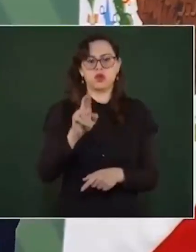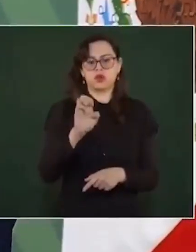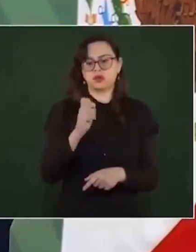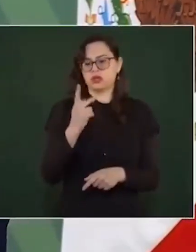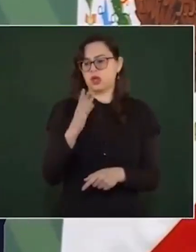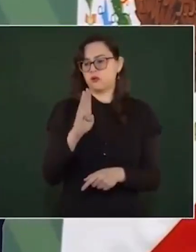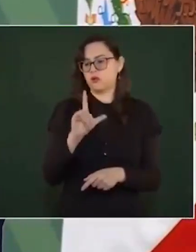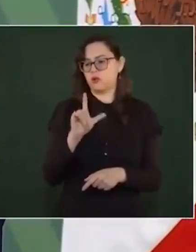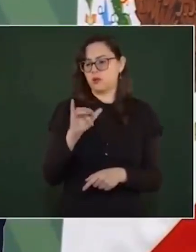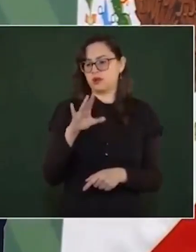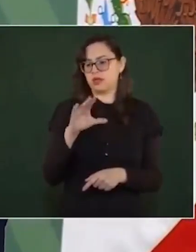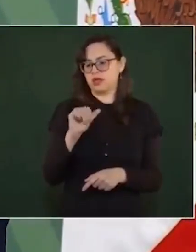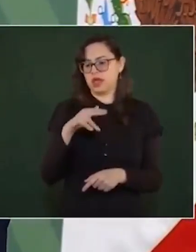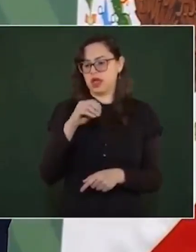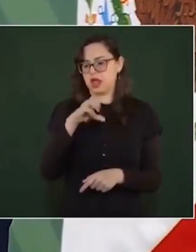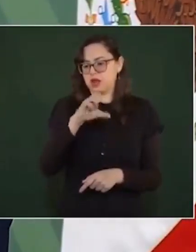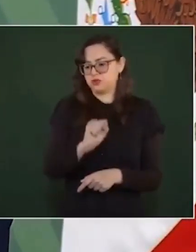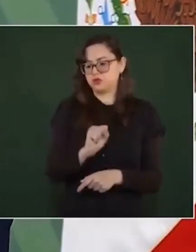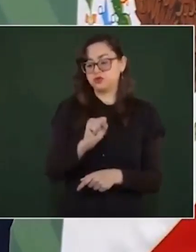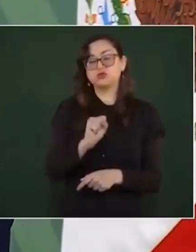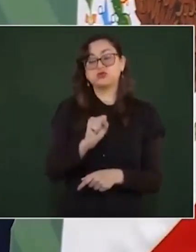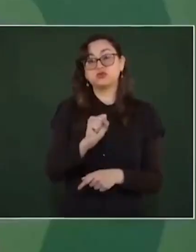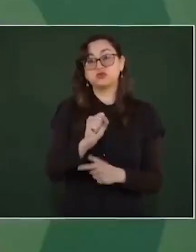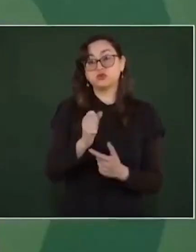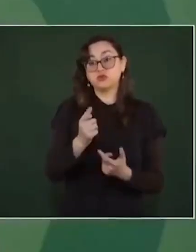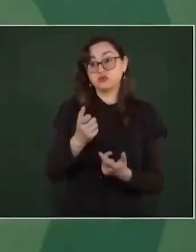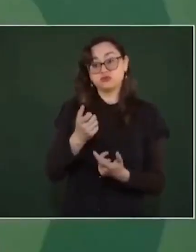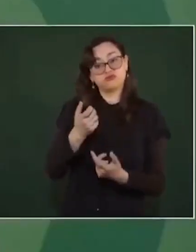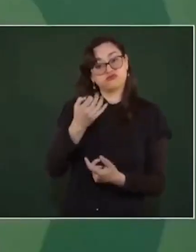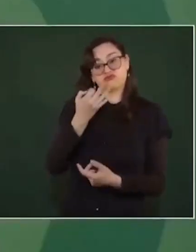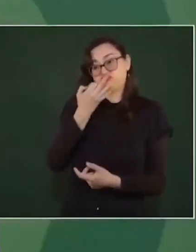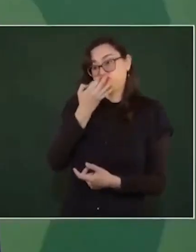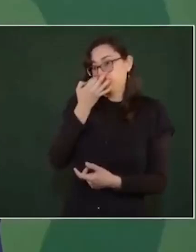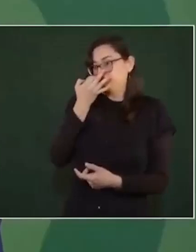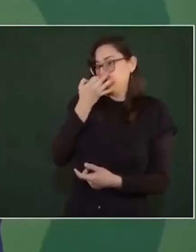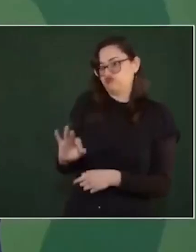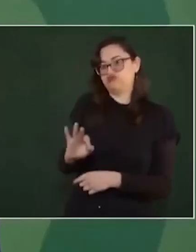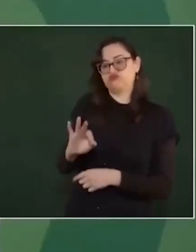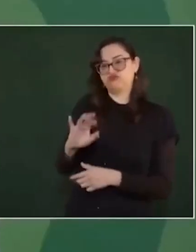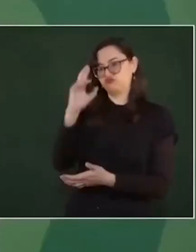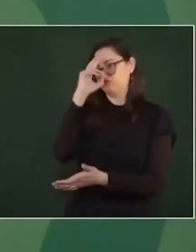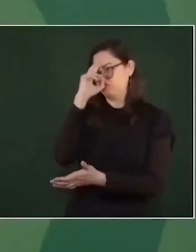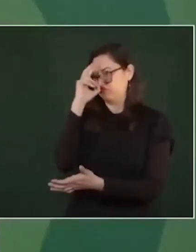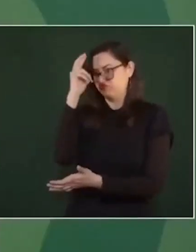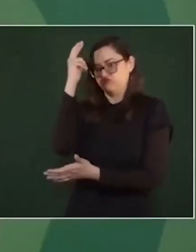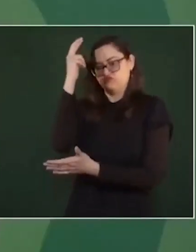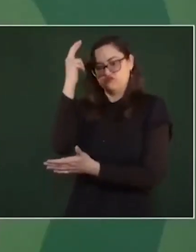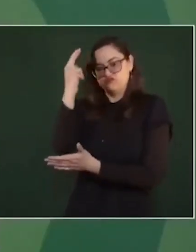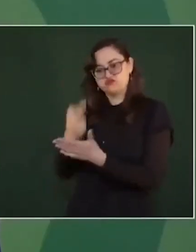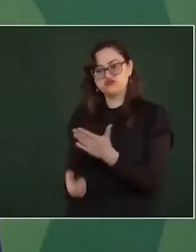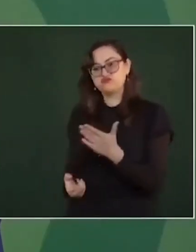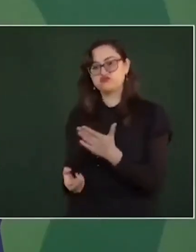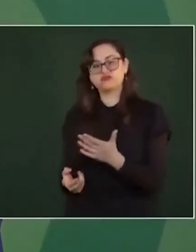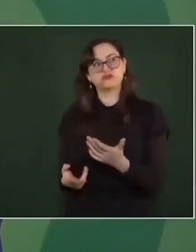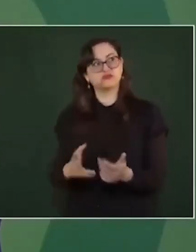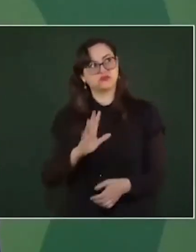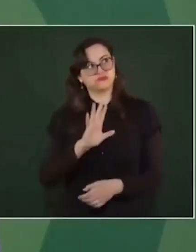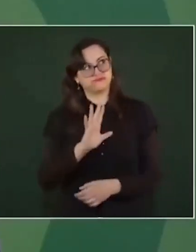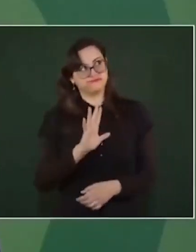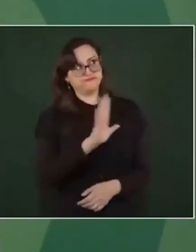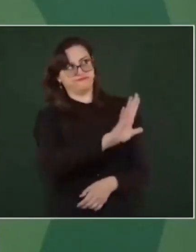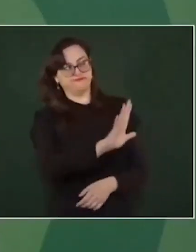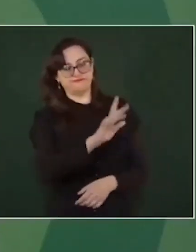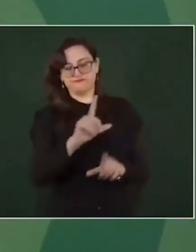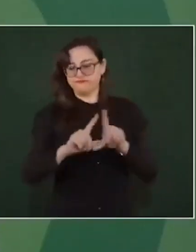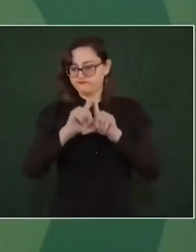es una ofensa al pueblo de México, una falta de respeto a nuestra independencia, a nuestra